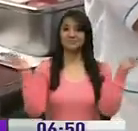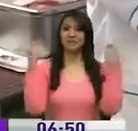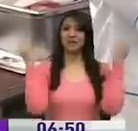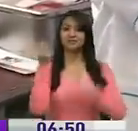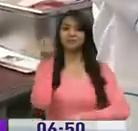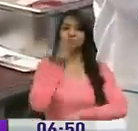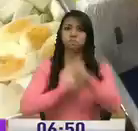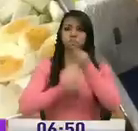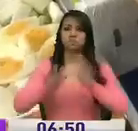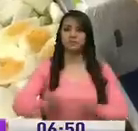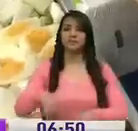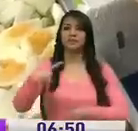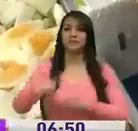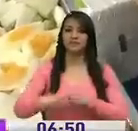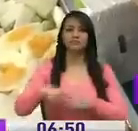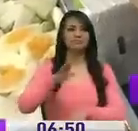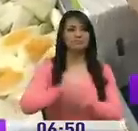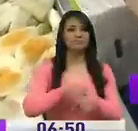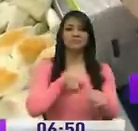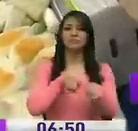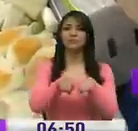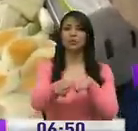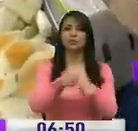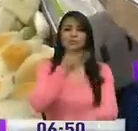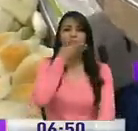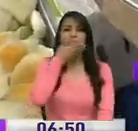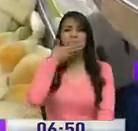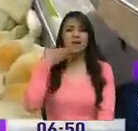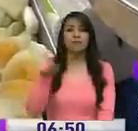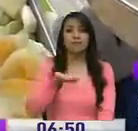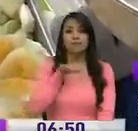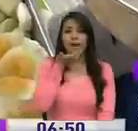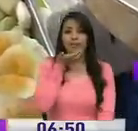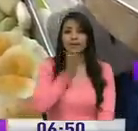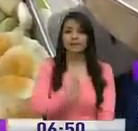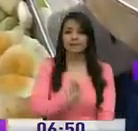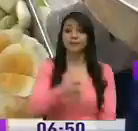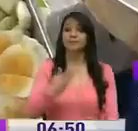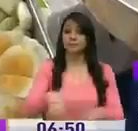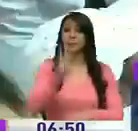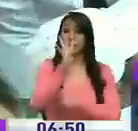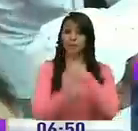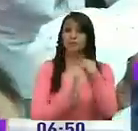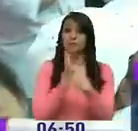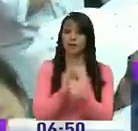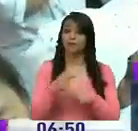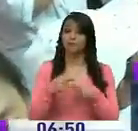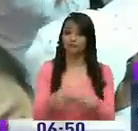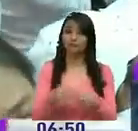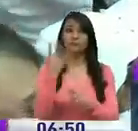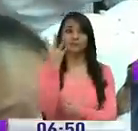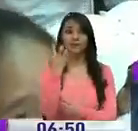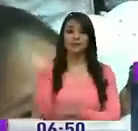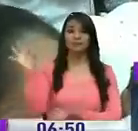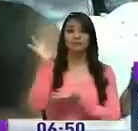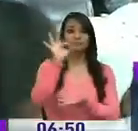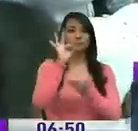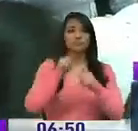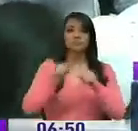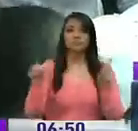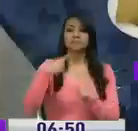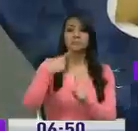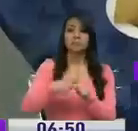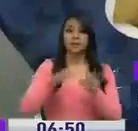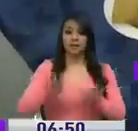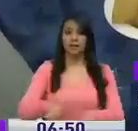vivió en Quito a propósito del concurso de la mejor fanesca realizado por cuarto año consecutivo 15 representantes de diversos mercados de la